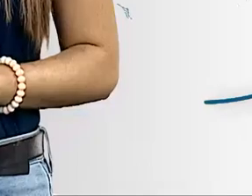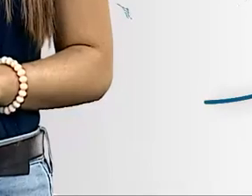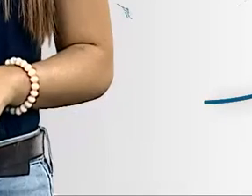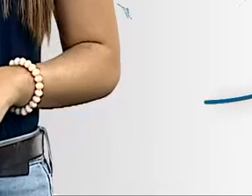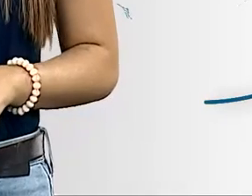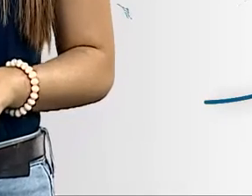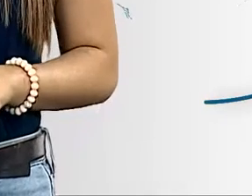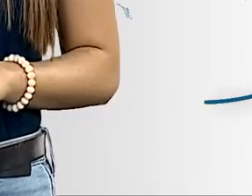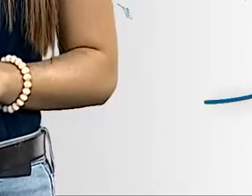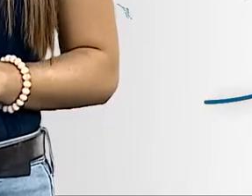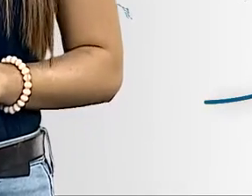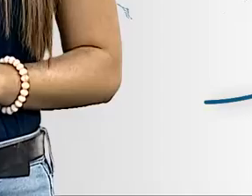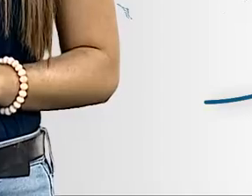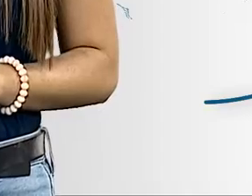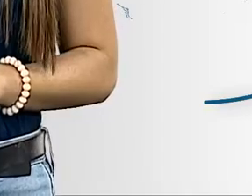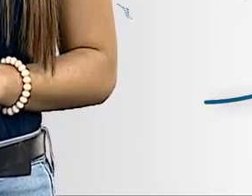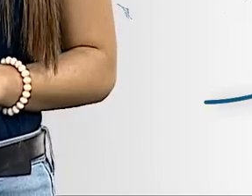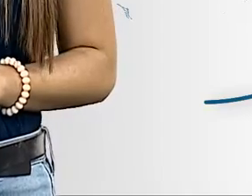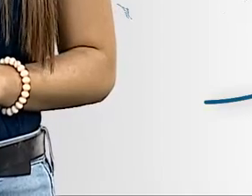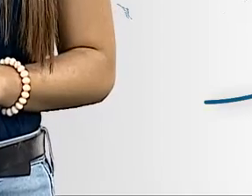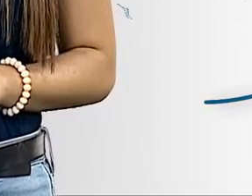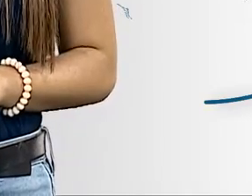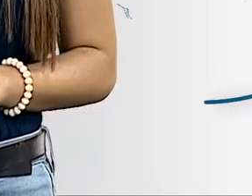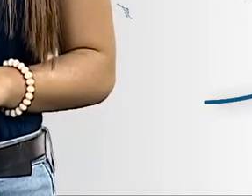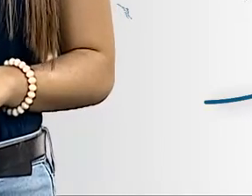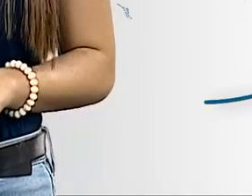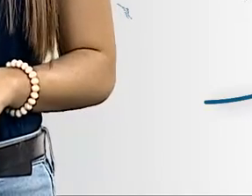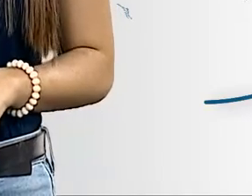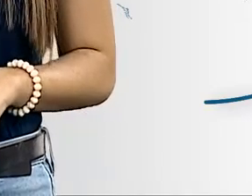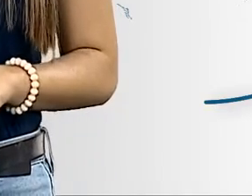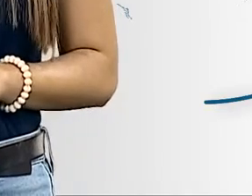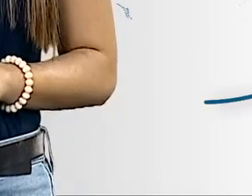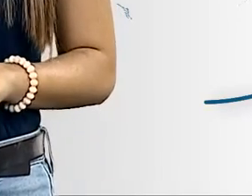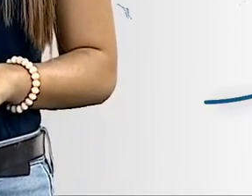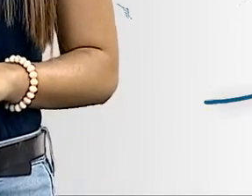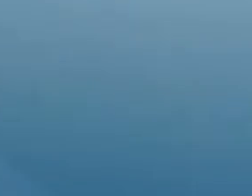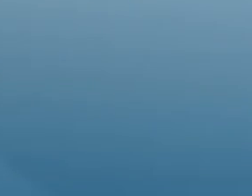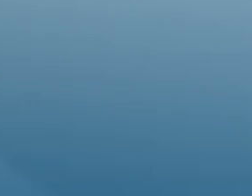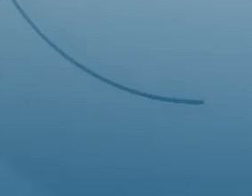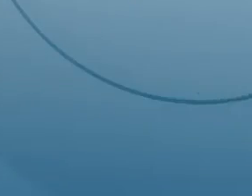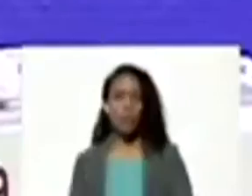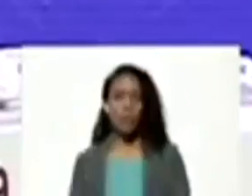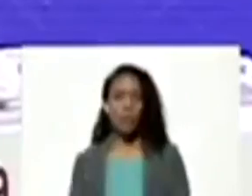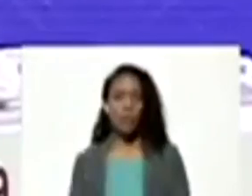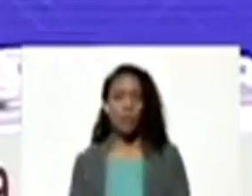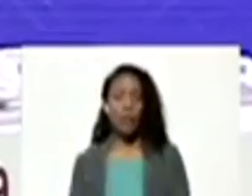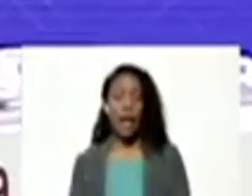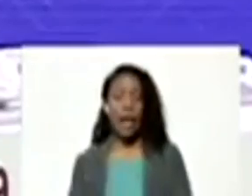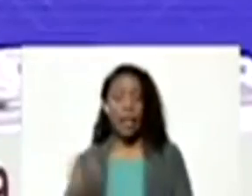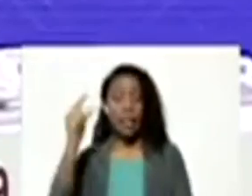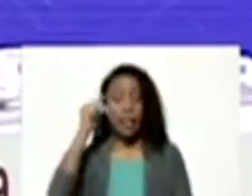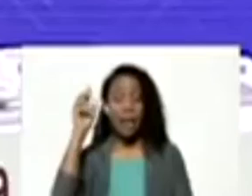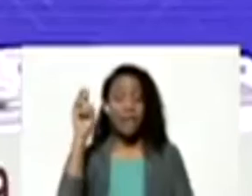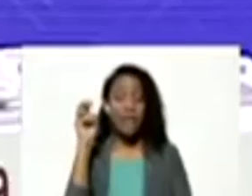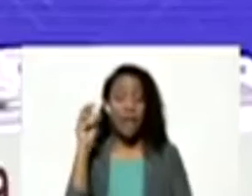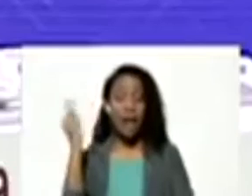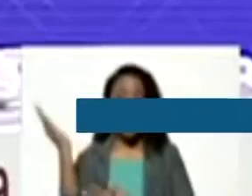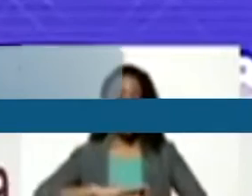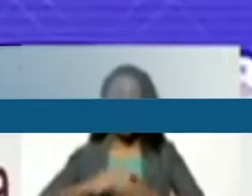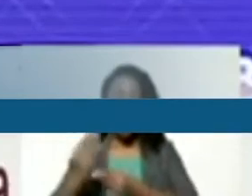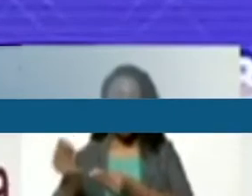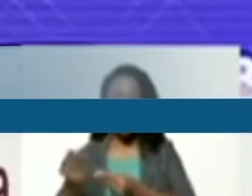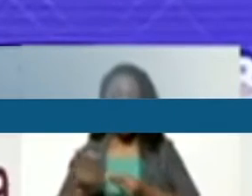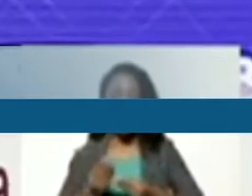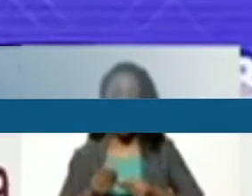venezolana. Por su parte, el presidente Nicolás Maduro también fijó posición al respecto. El día viernes recibimos la